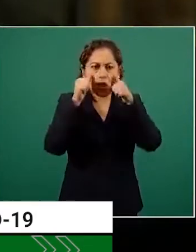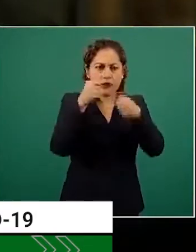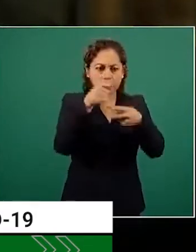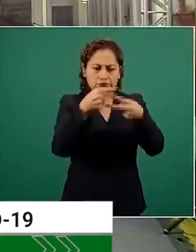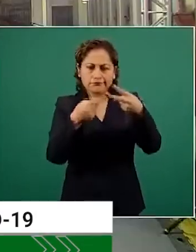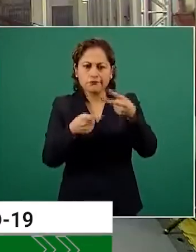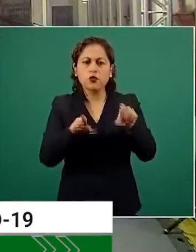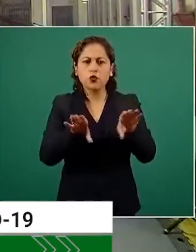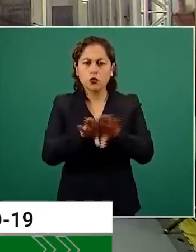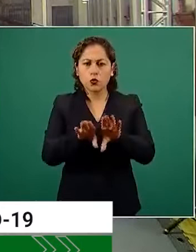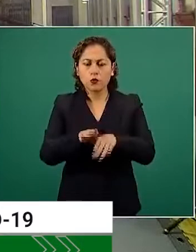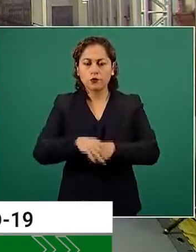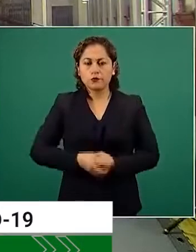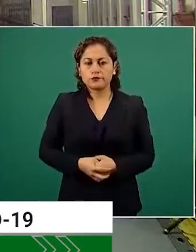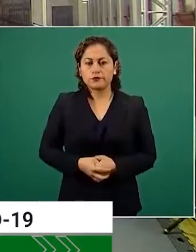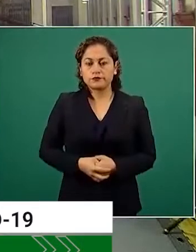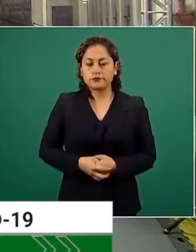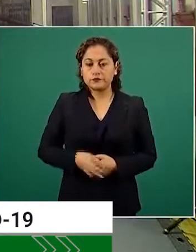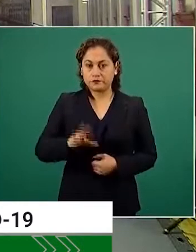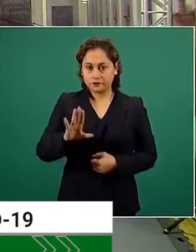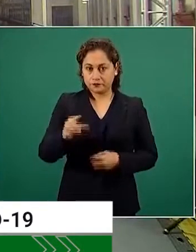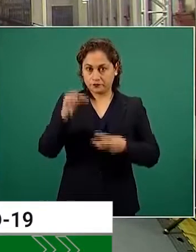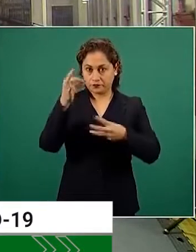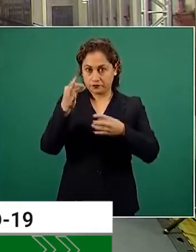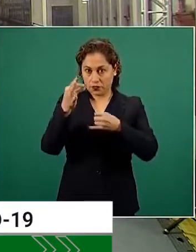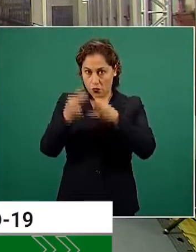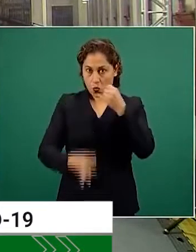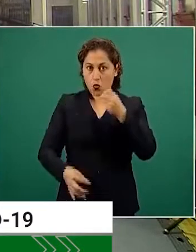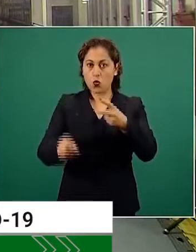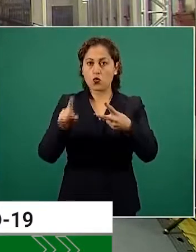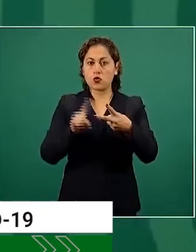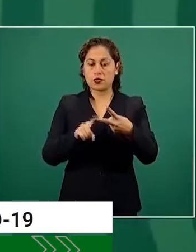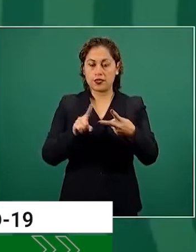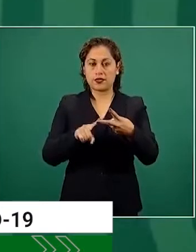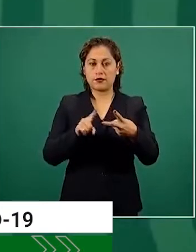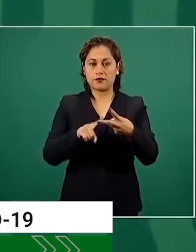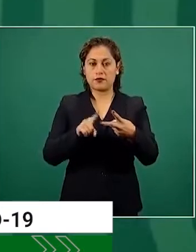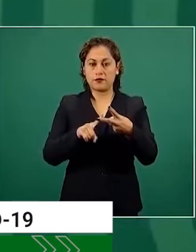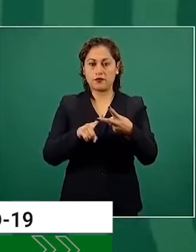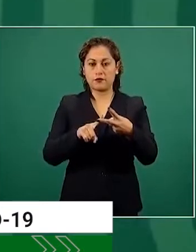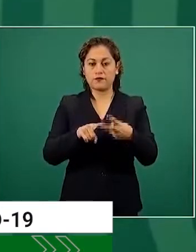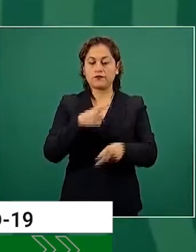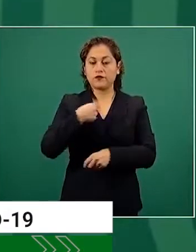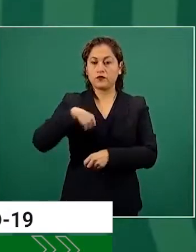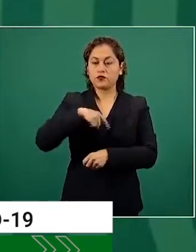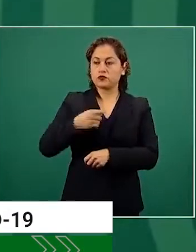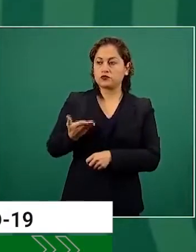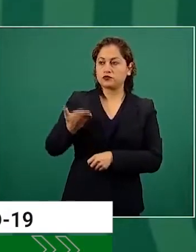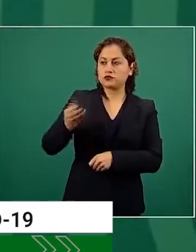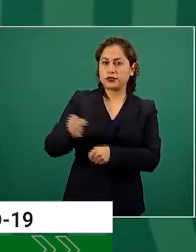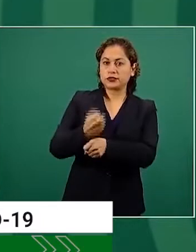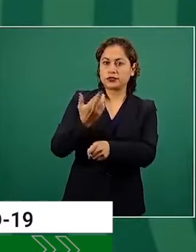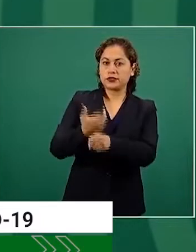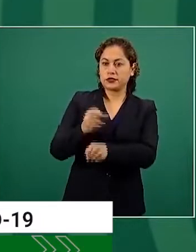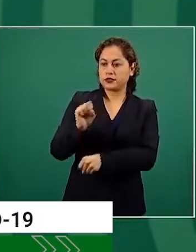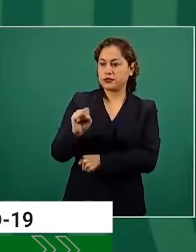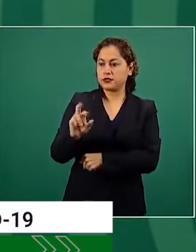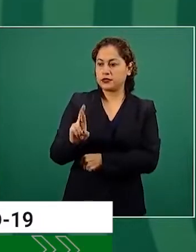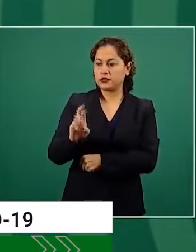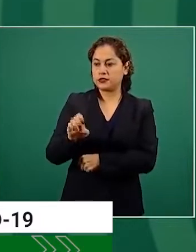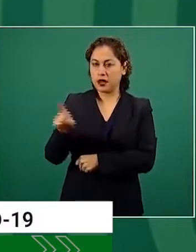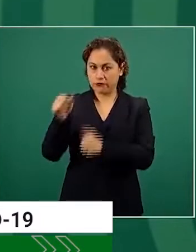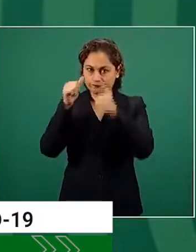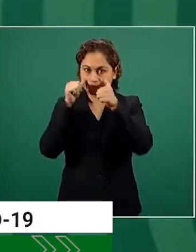contra COVID-19 a migrantes mexicanos en Estados Unidos. Vamos a pedirle a la Secretaría de Relaciones Exteriores que se